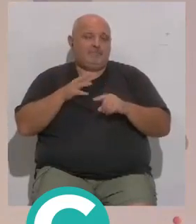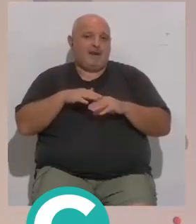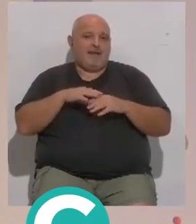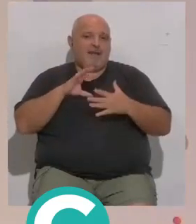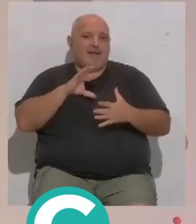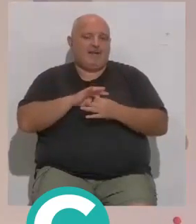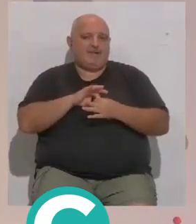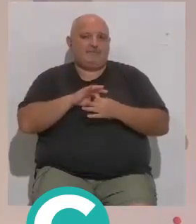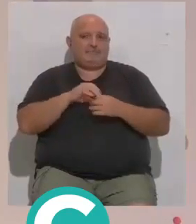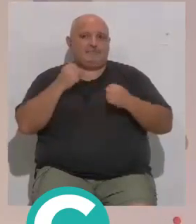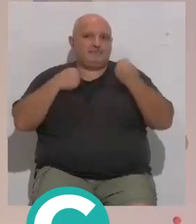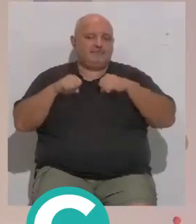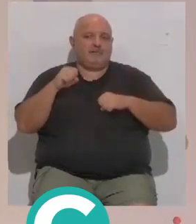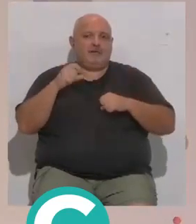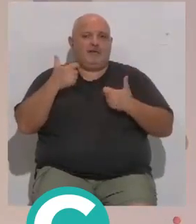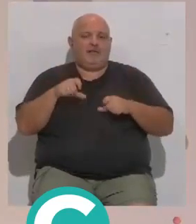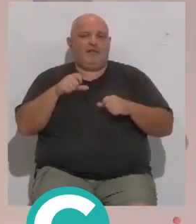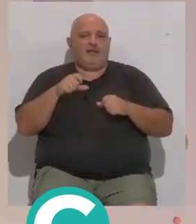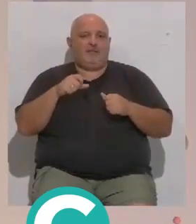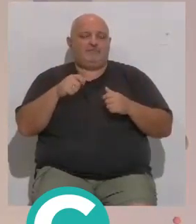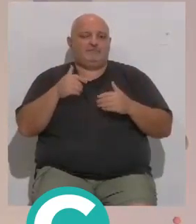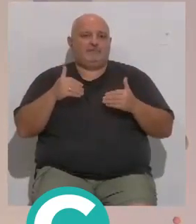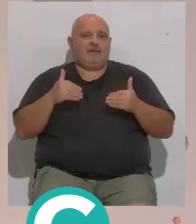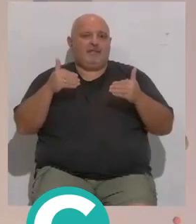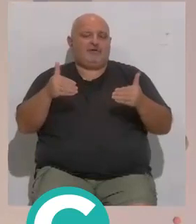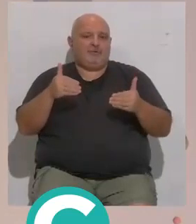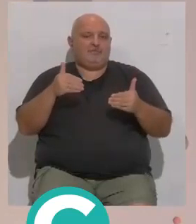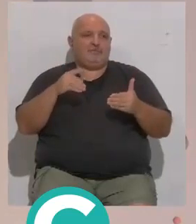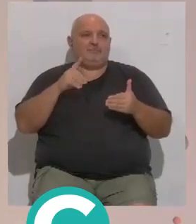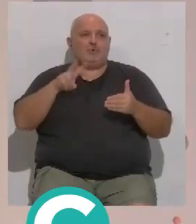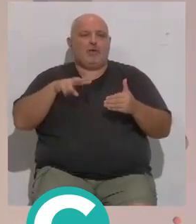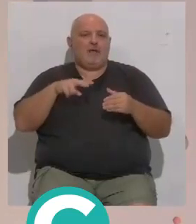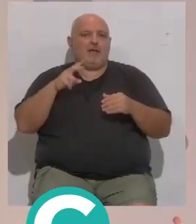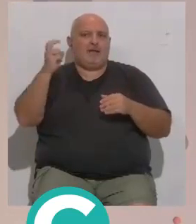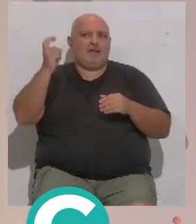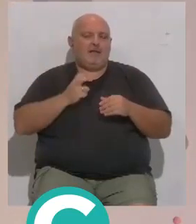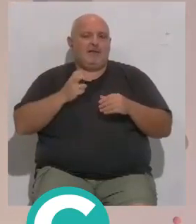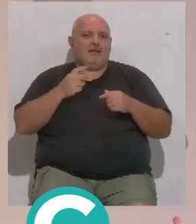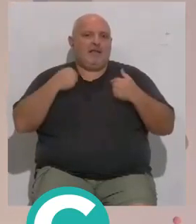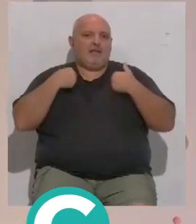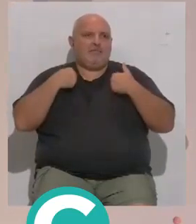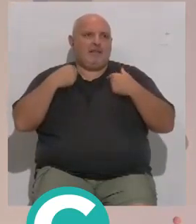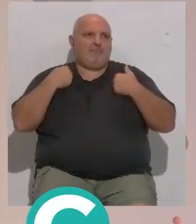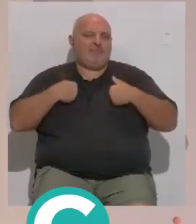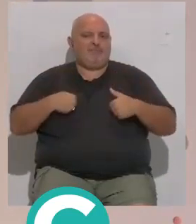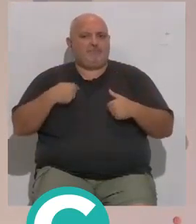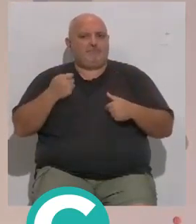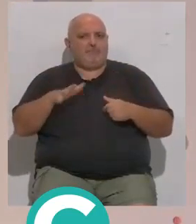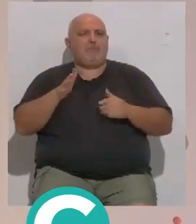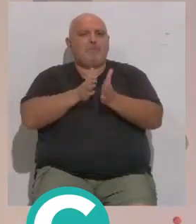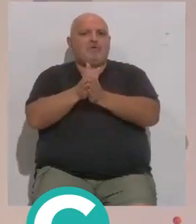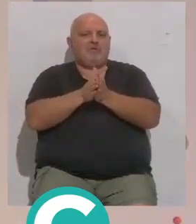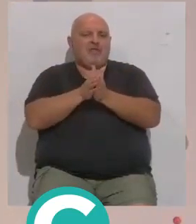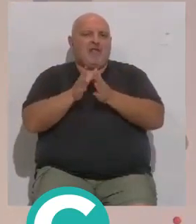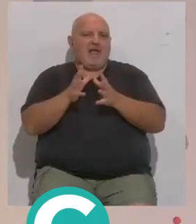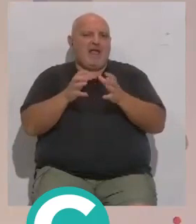para actuar por detrás del delantero referencia. No llegó en un buen momento del equipo, pese a que tenía mucha motivación por